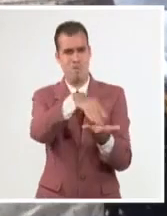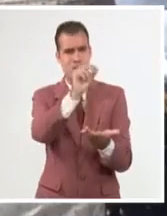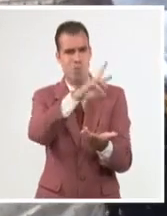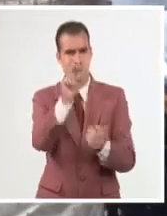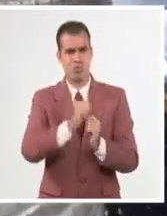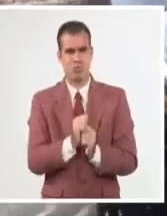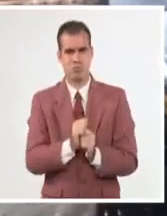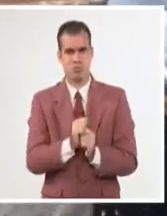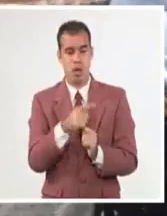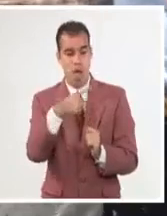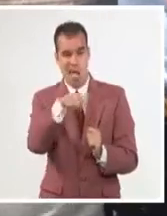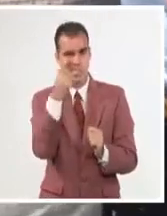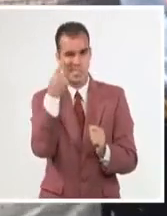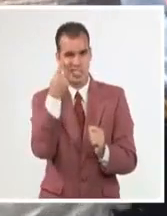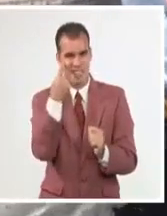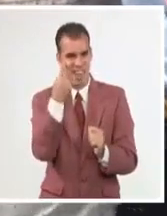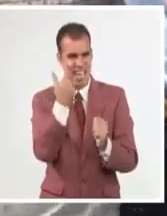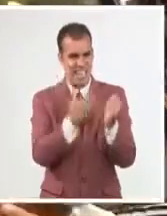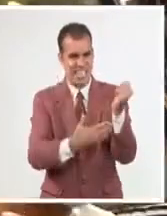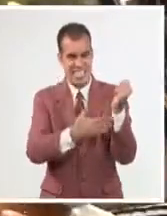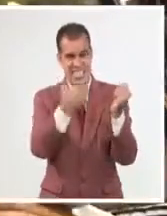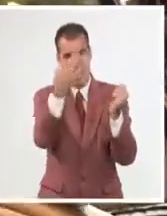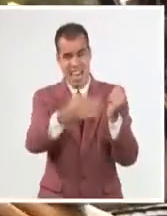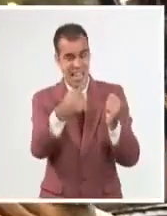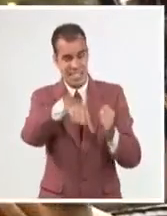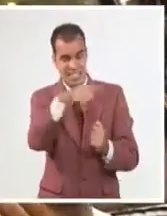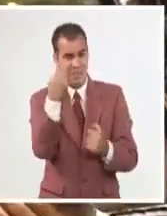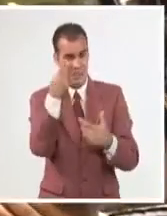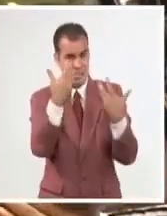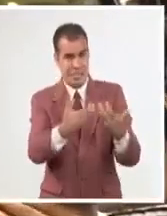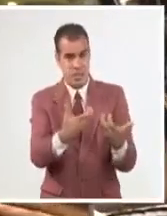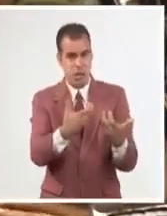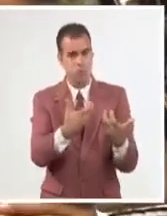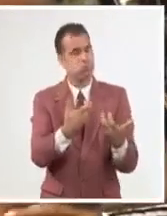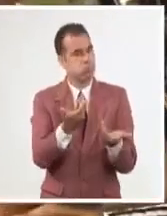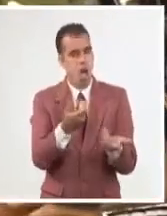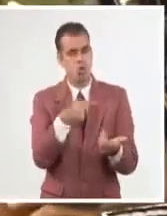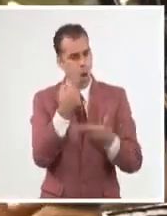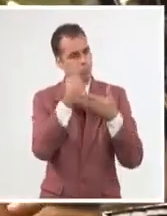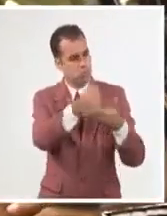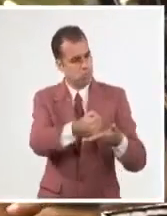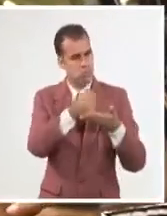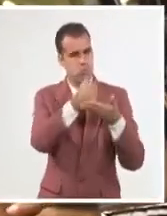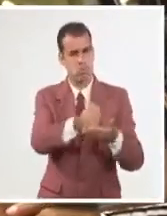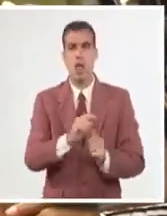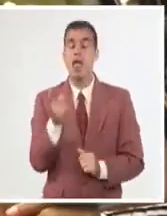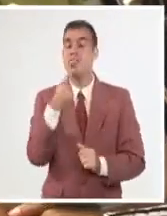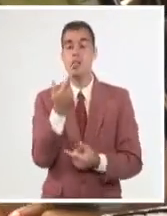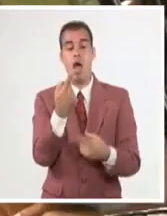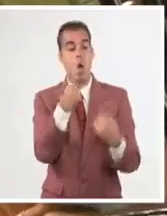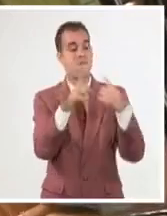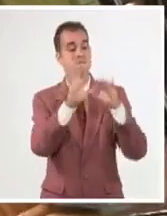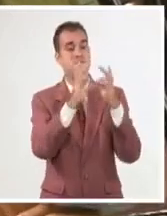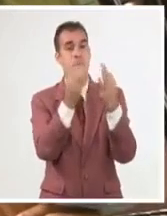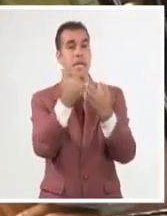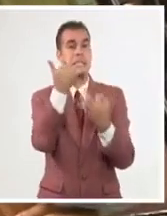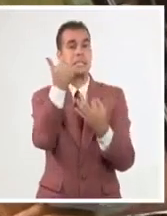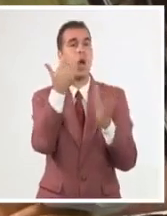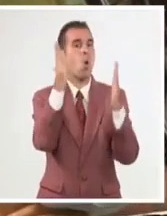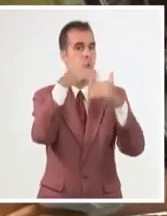ayudado a transformar su realidad. Porque hay familias que no tenían teléfono. Y ya hablamos